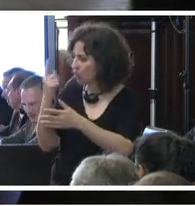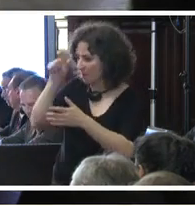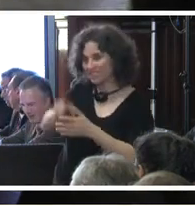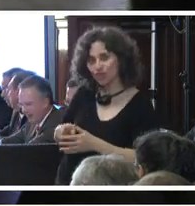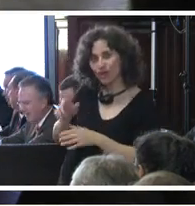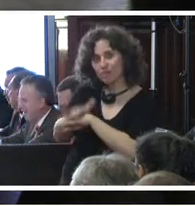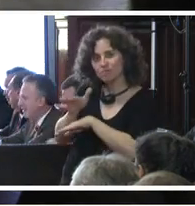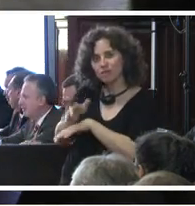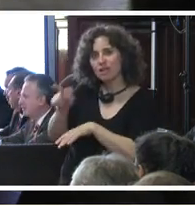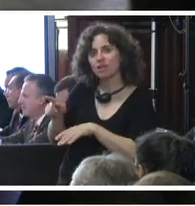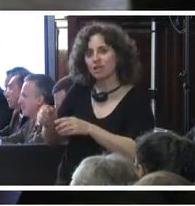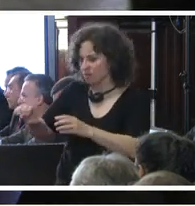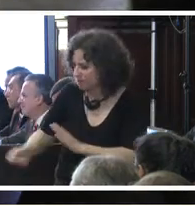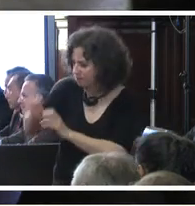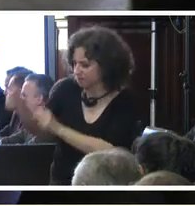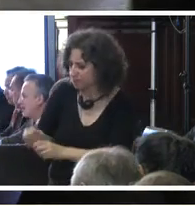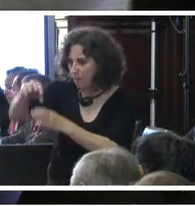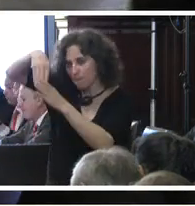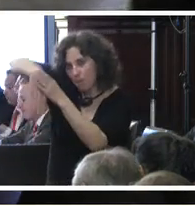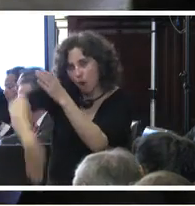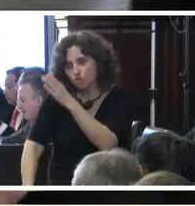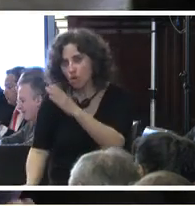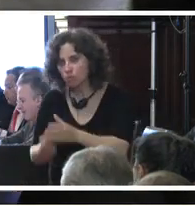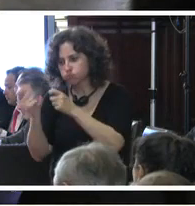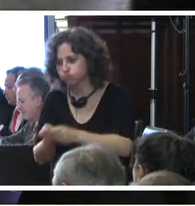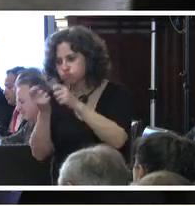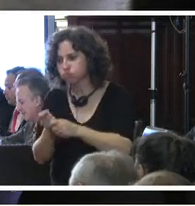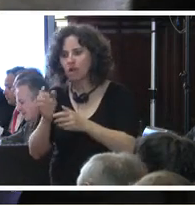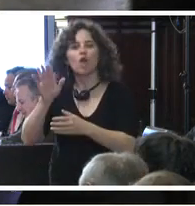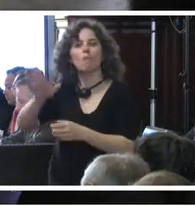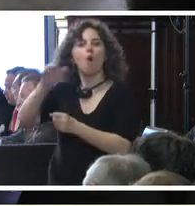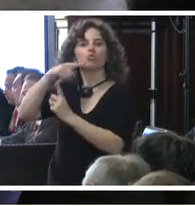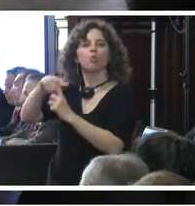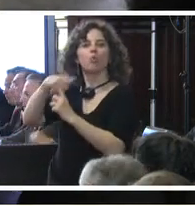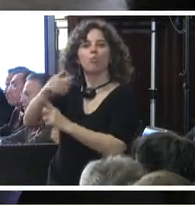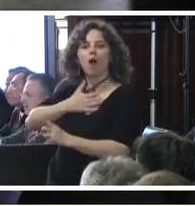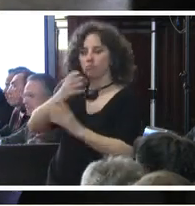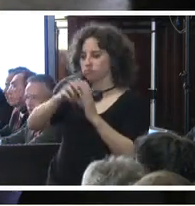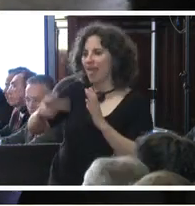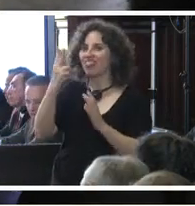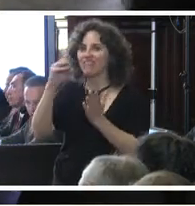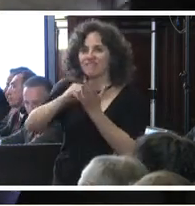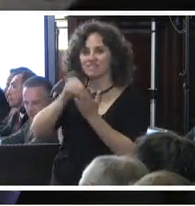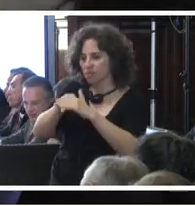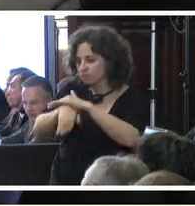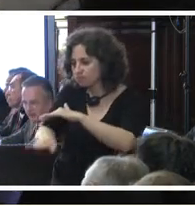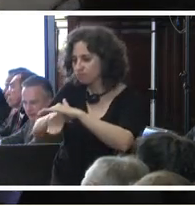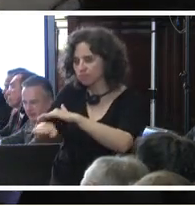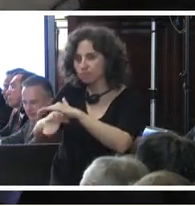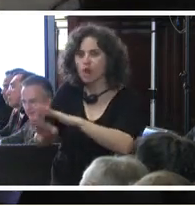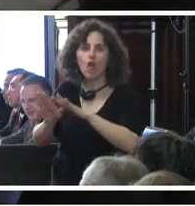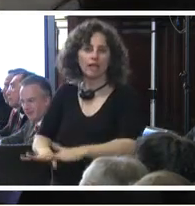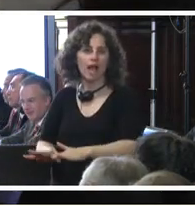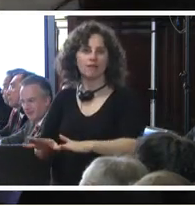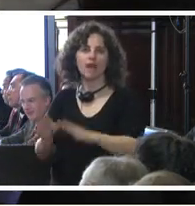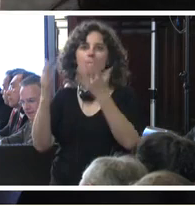principalmente haciéndolo cavar un pozo en forma de su tumba, en donde fue sepultado 3 veces, y el joven refería que le dejaban